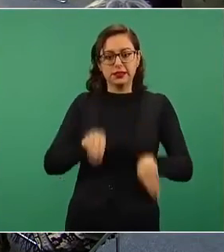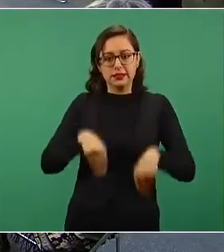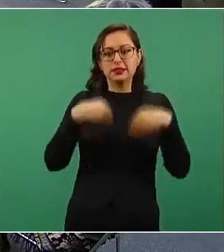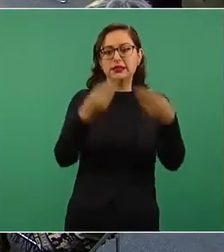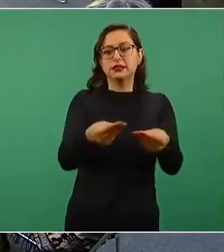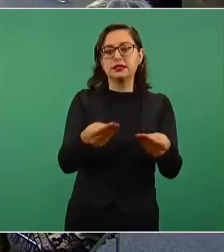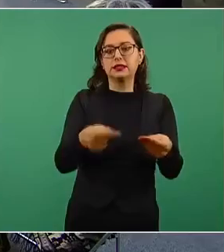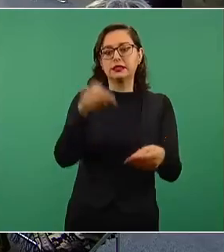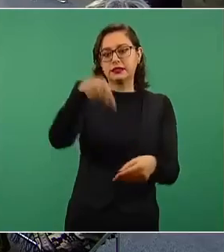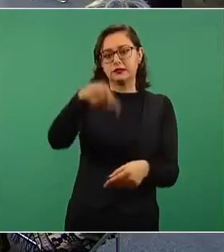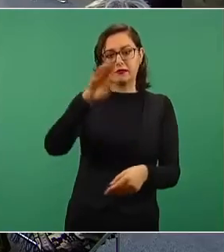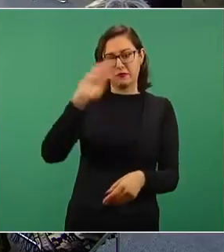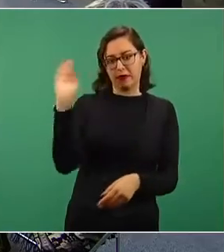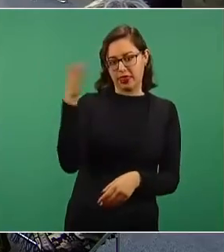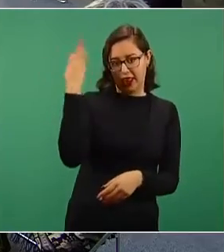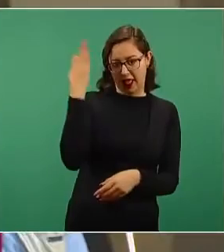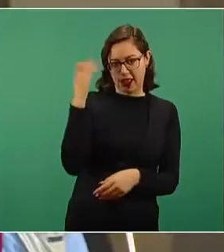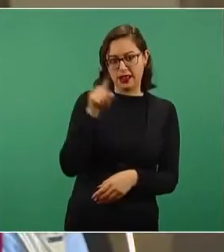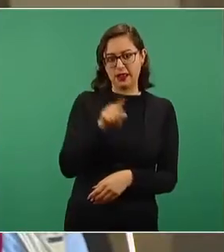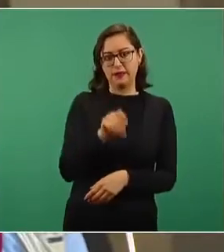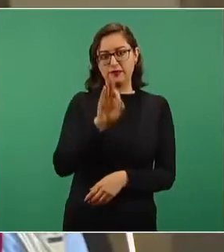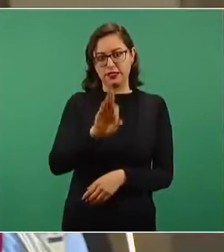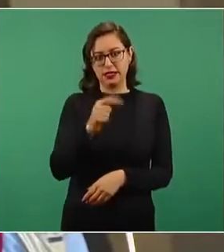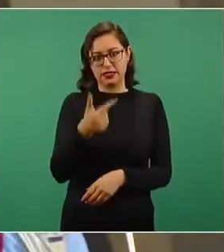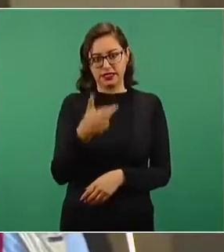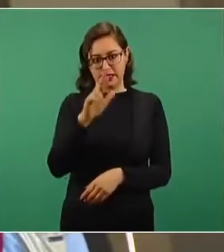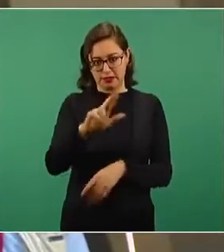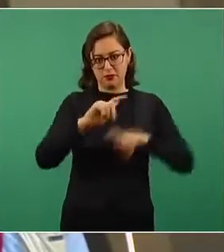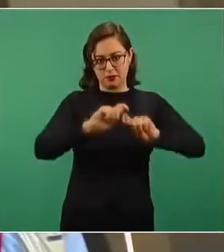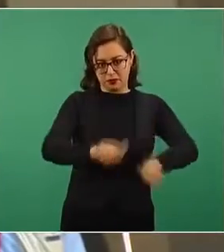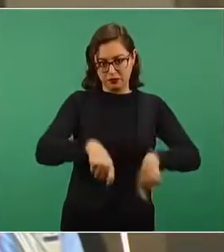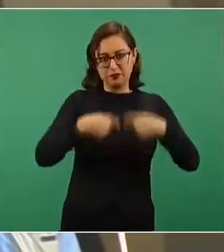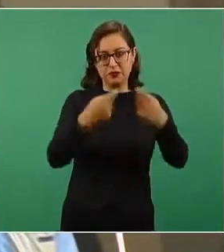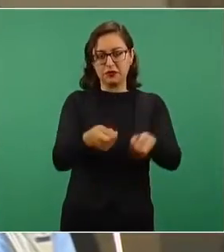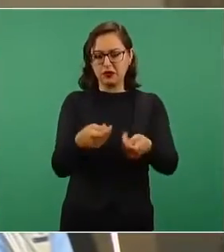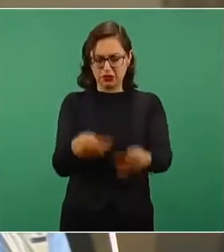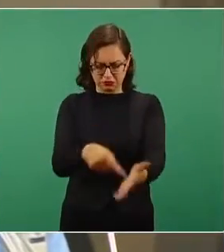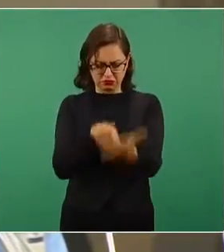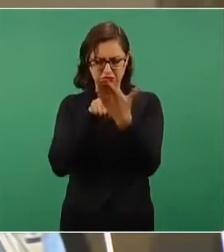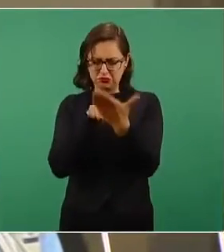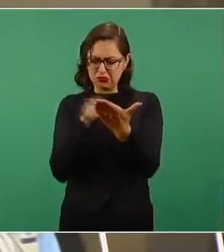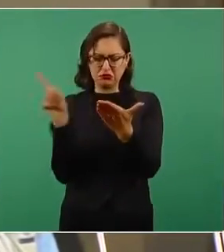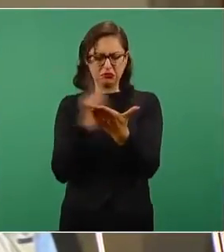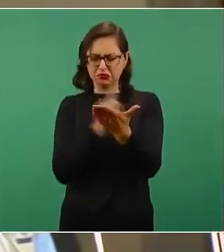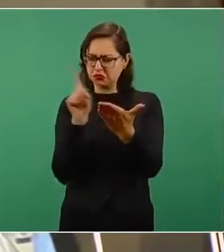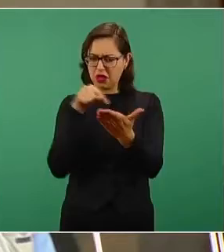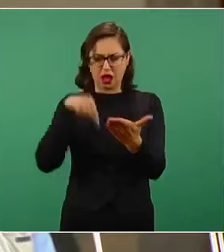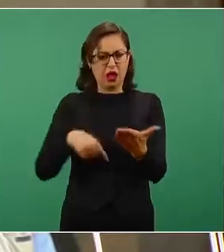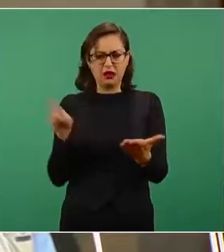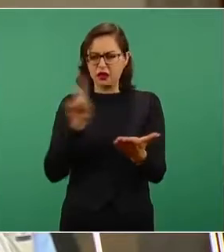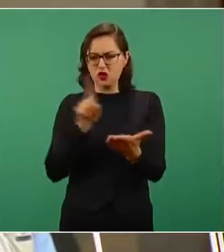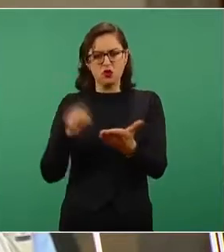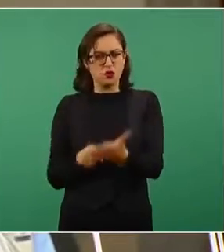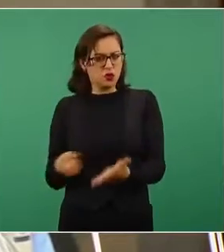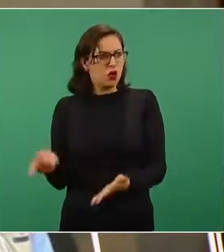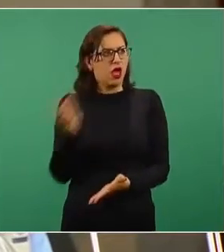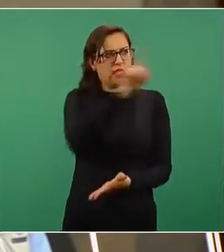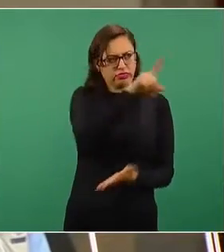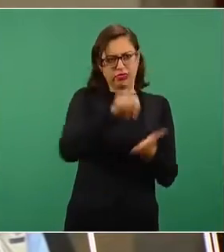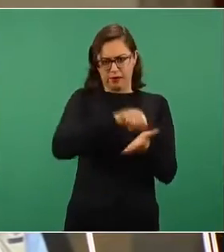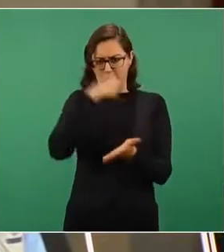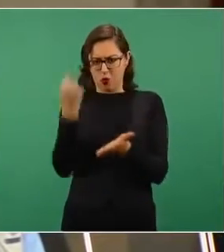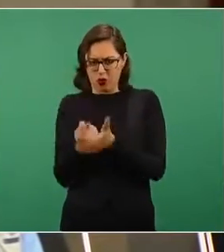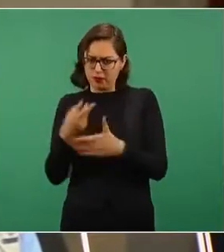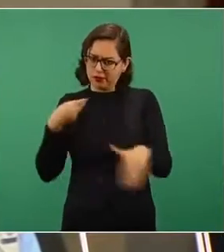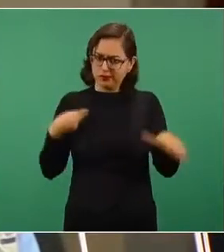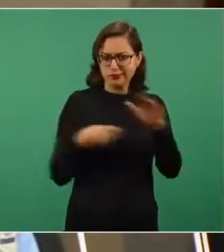acá, la Fiscalía de aquí lo vuelve a canalizar para allá. Me llamó la atención,